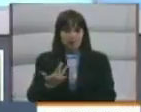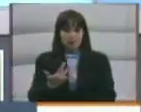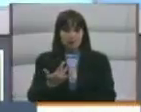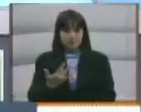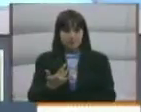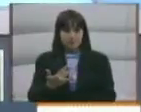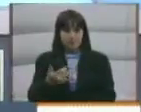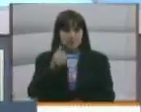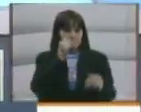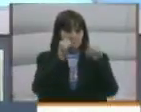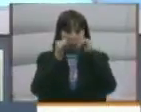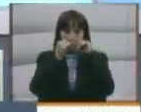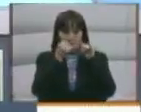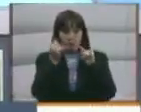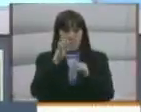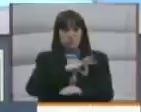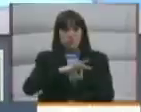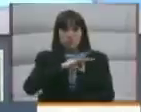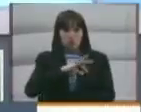Una señora